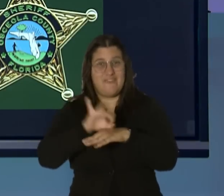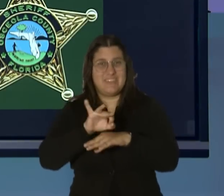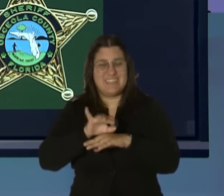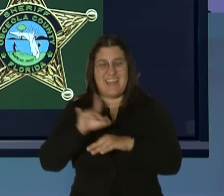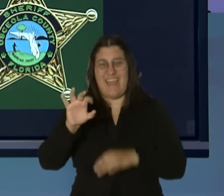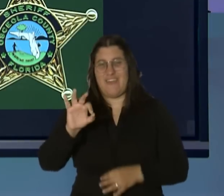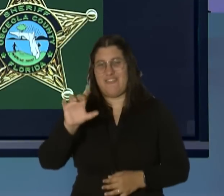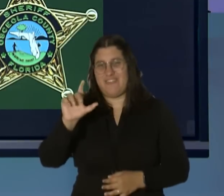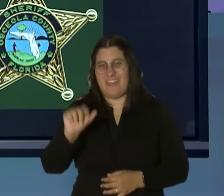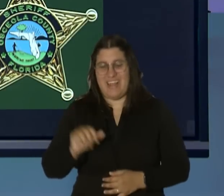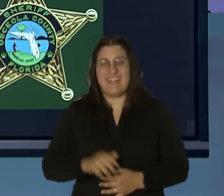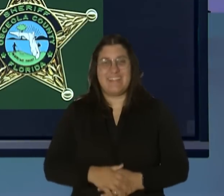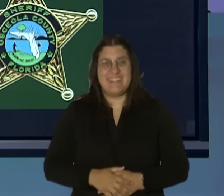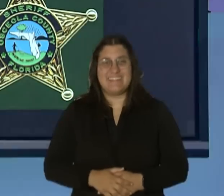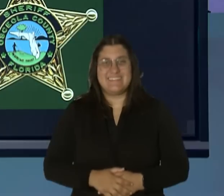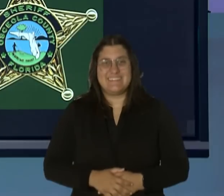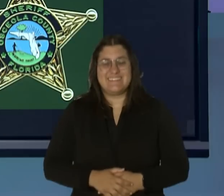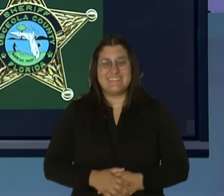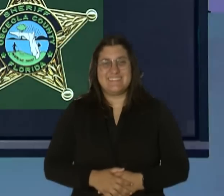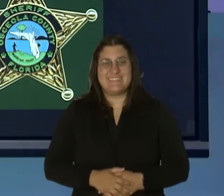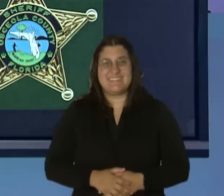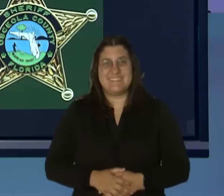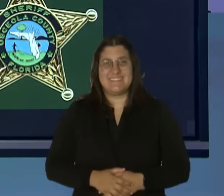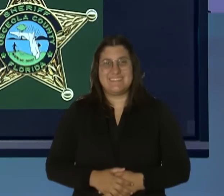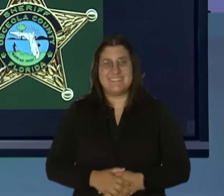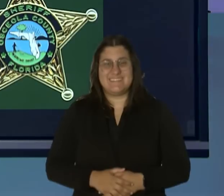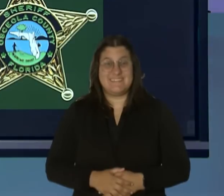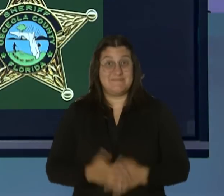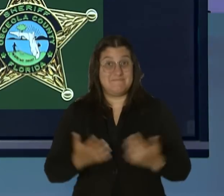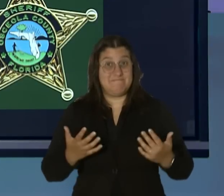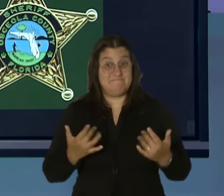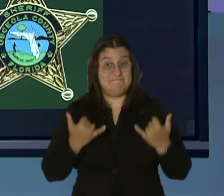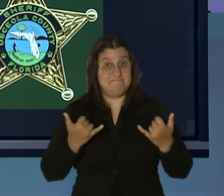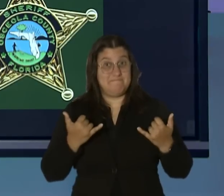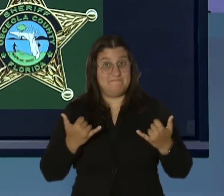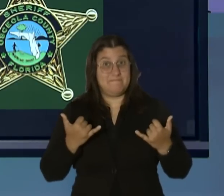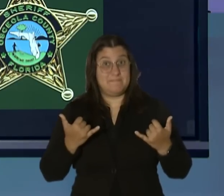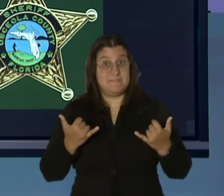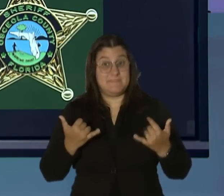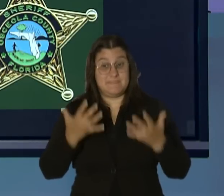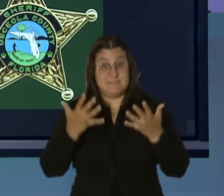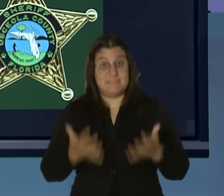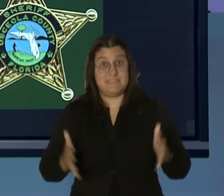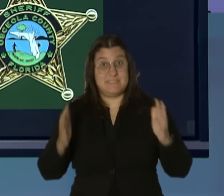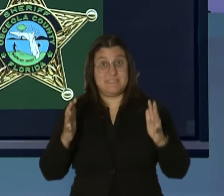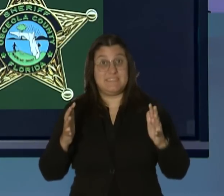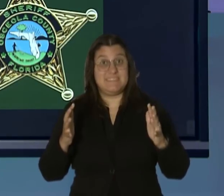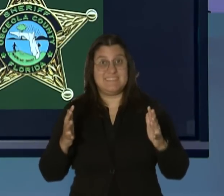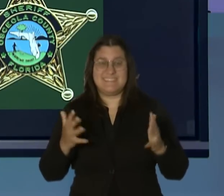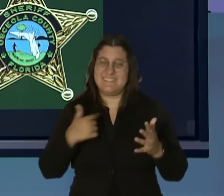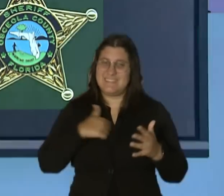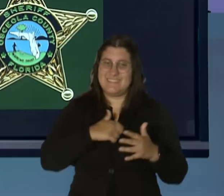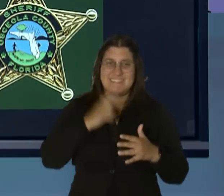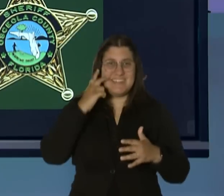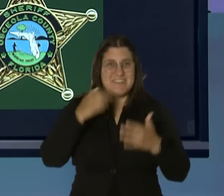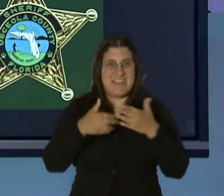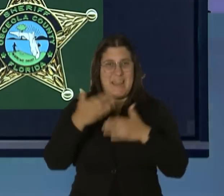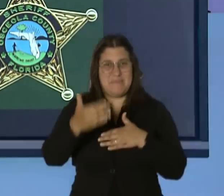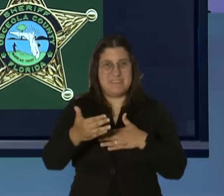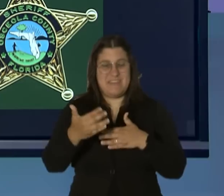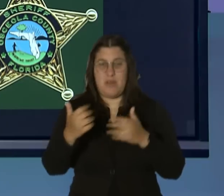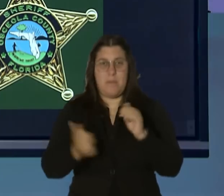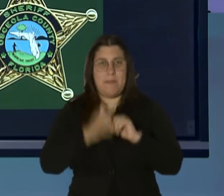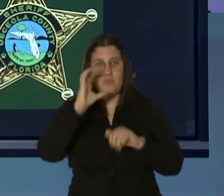en el County de Oceola, el estado de la Florida. Estamos ahí, caballeros. Aquí está esta edición. Los estaré viendo en la próxima. De los más